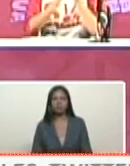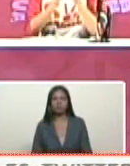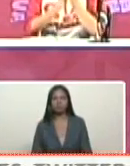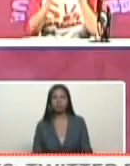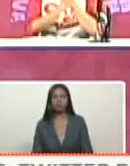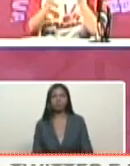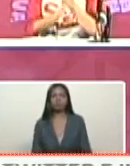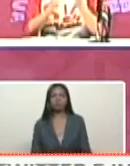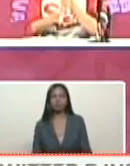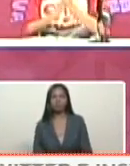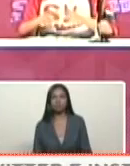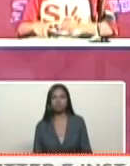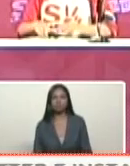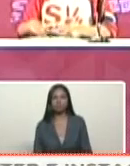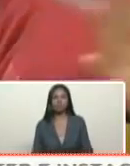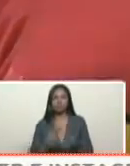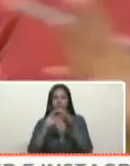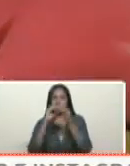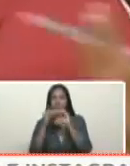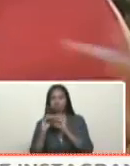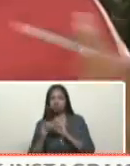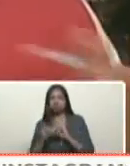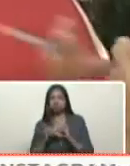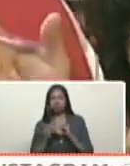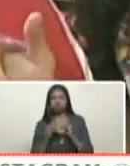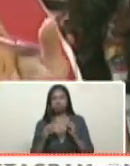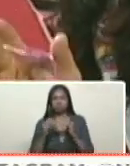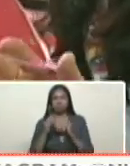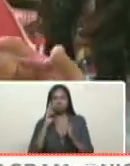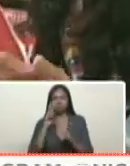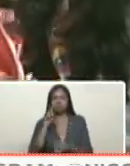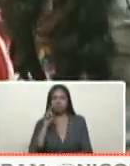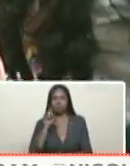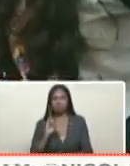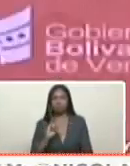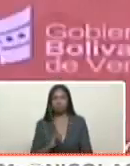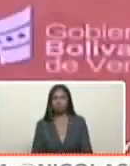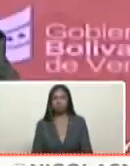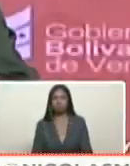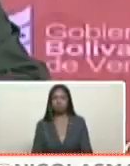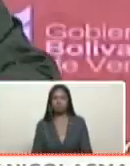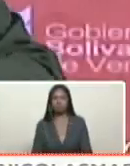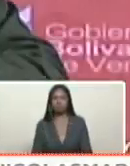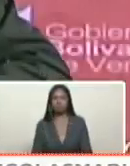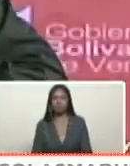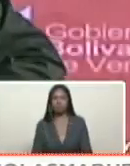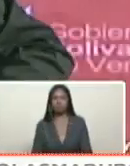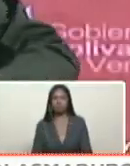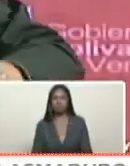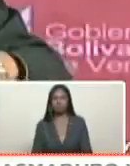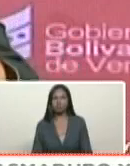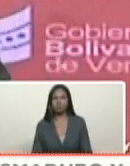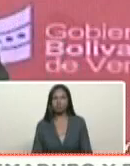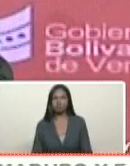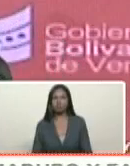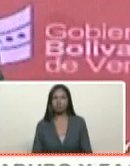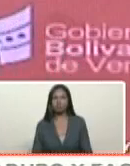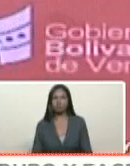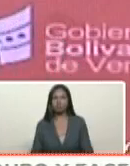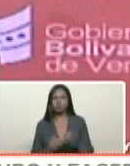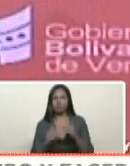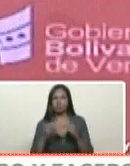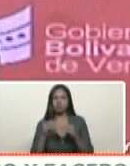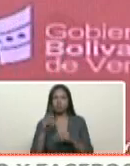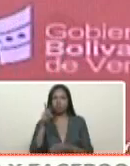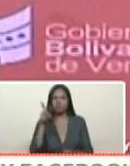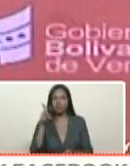Y a regularizar, fíjense ustedes, a regularizar su participación.